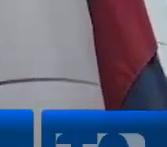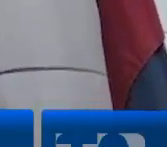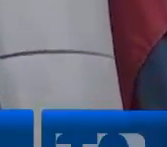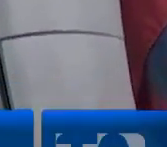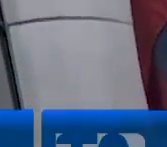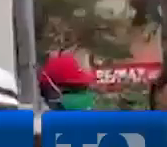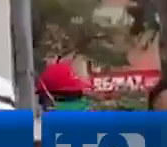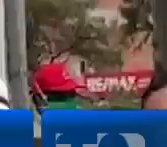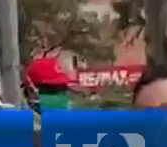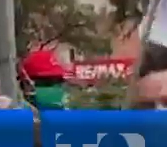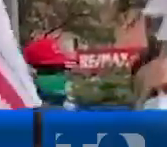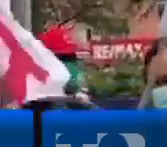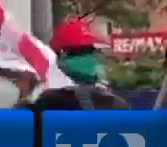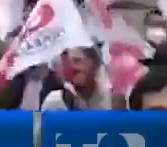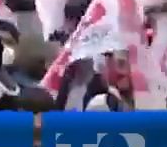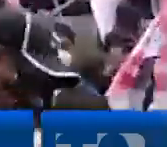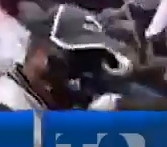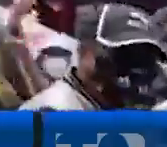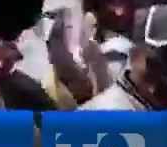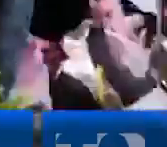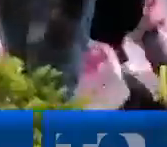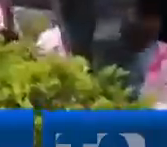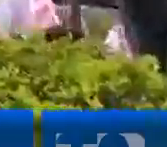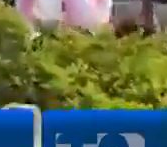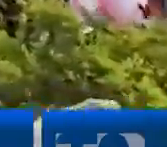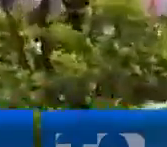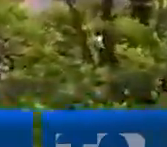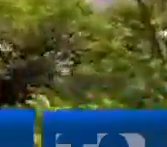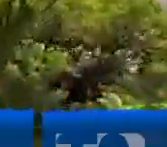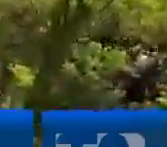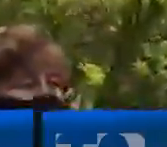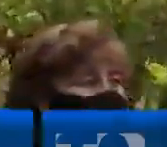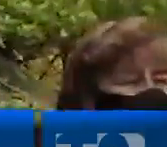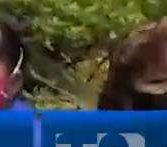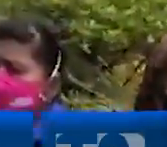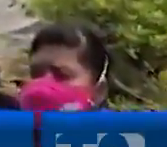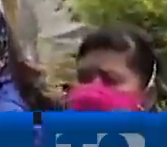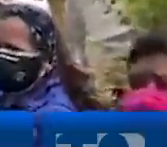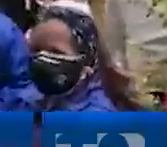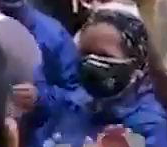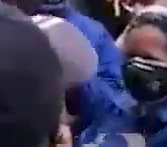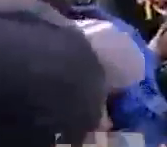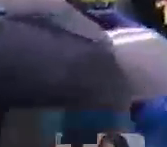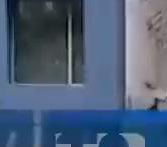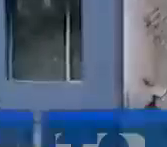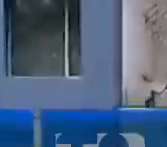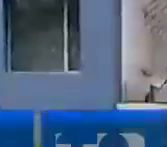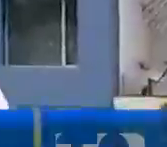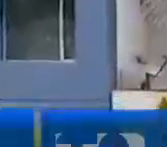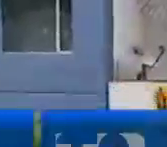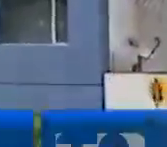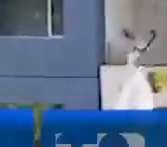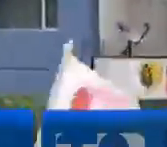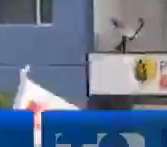11 de la mañana. Desde entonces, como ustedes pueden ver ya en sus imágenes, se ha mantenido este grupo de ciudadanos, principalmente de la